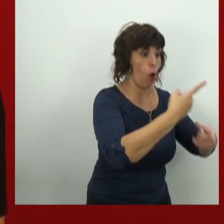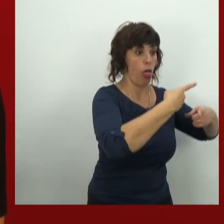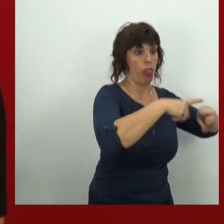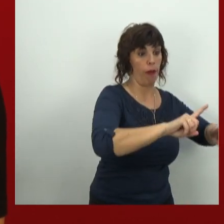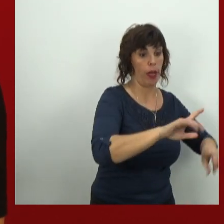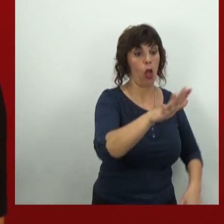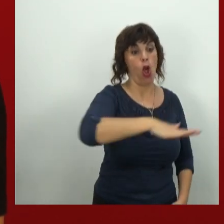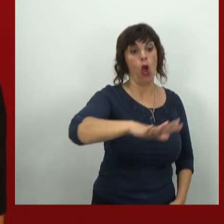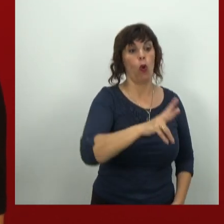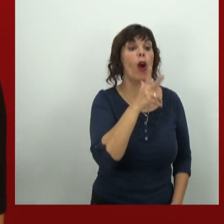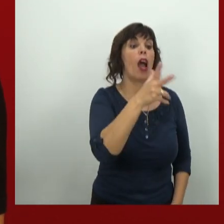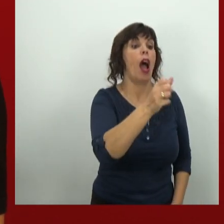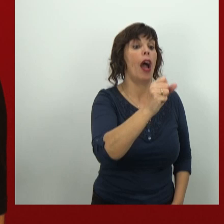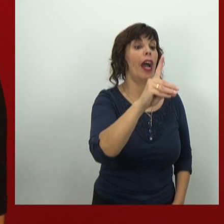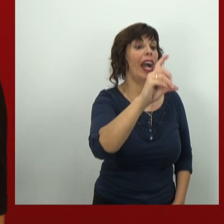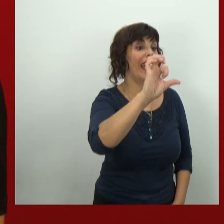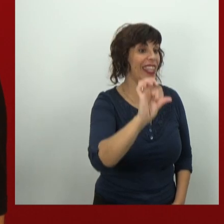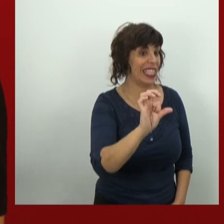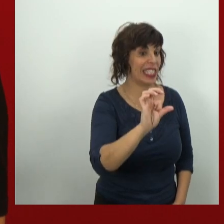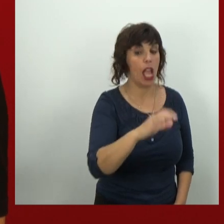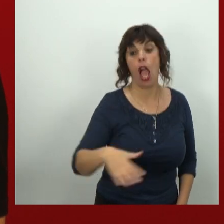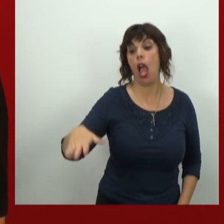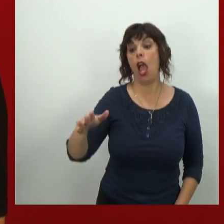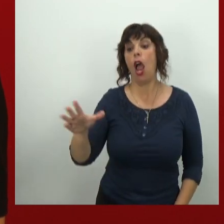van al paraíso. Y allí,